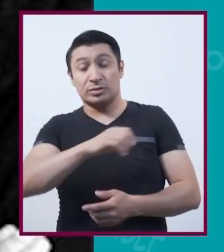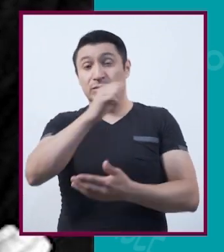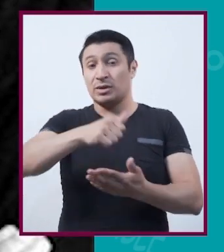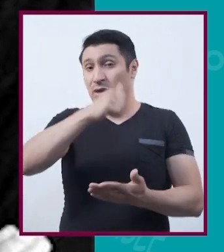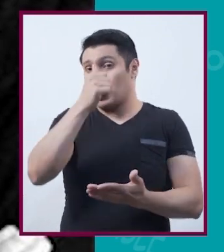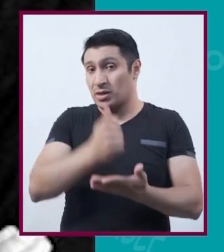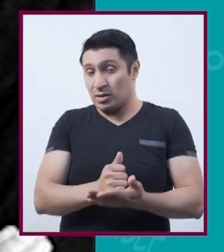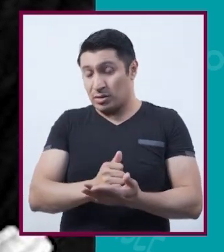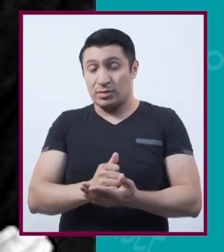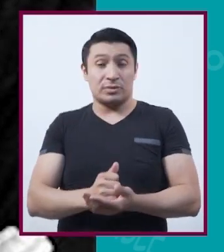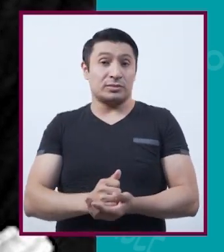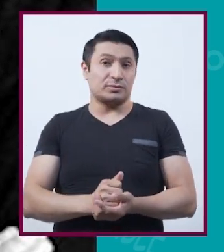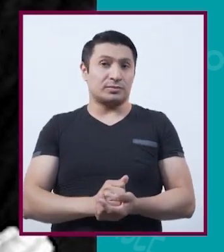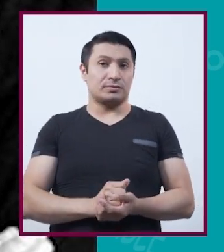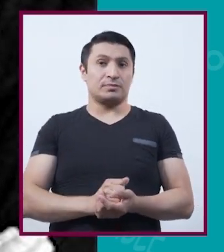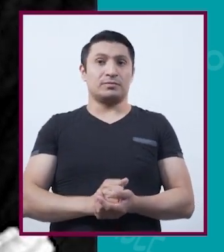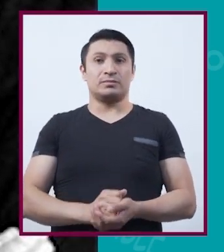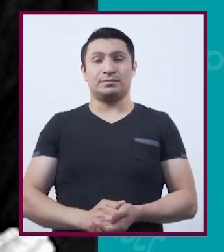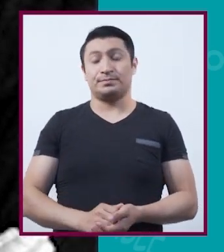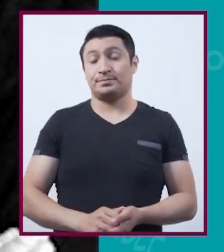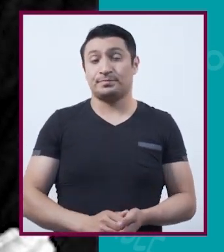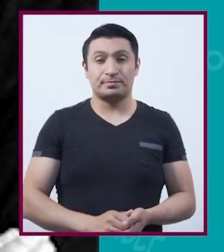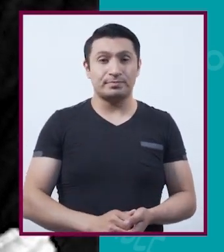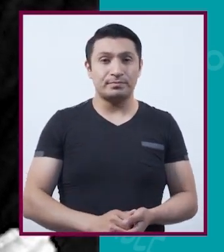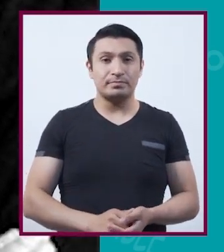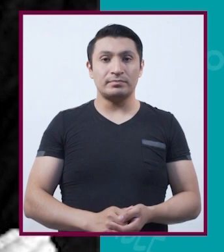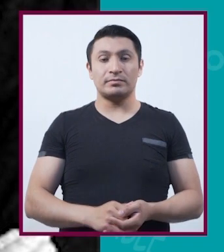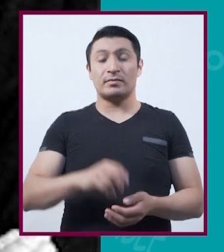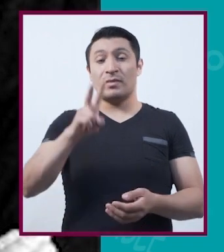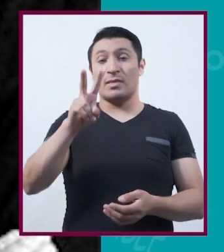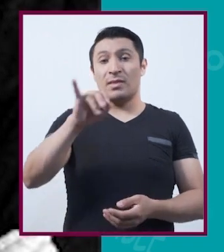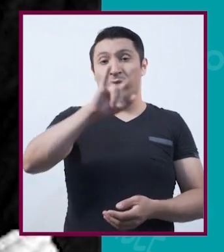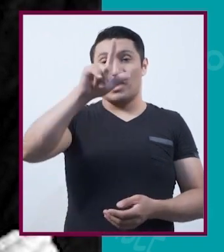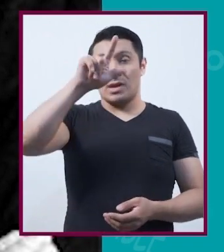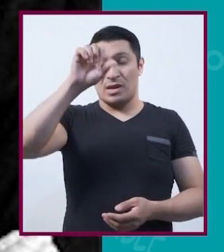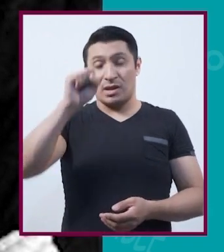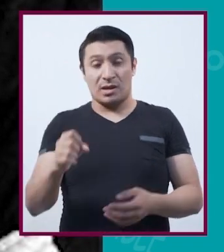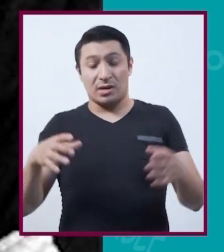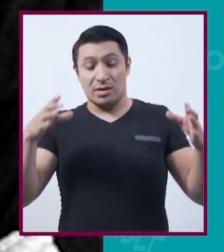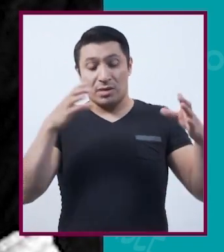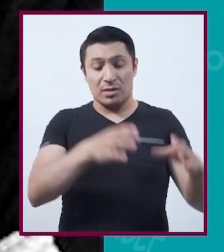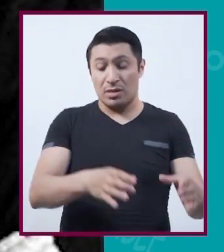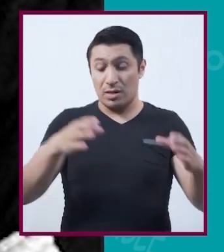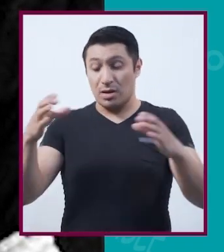de comerciantes de la Ciudad de México y toda una serie de corporaciones